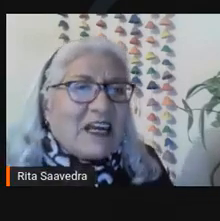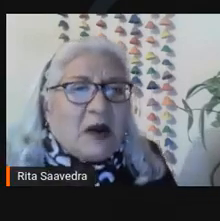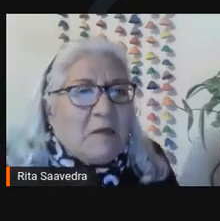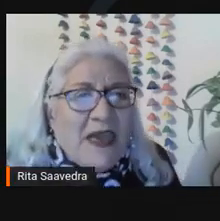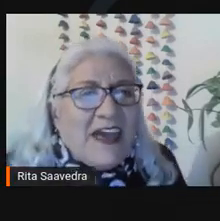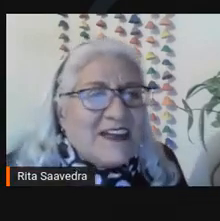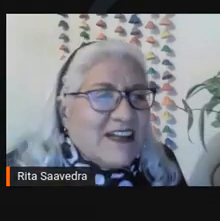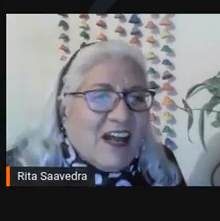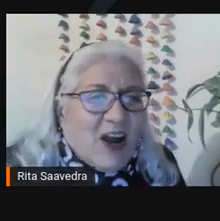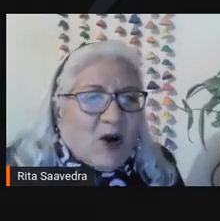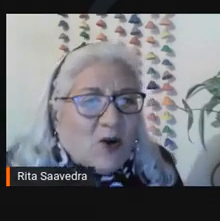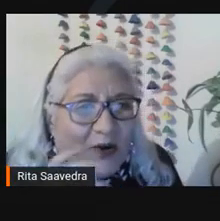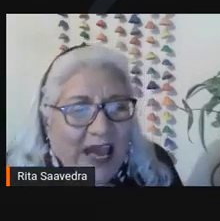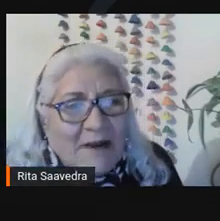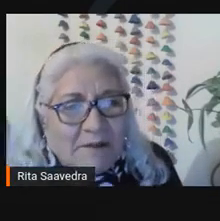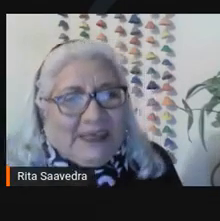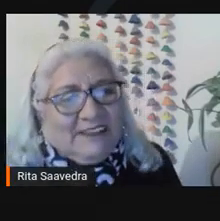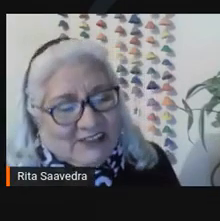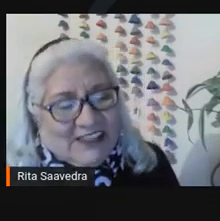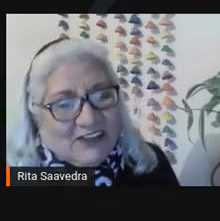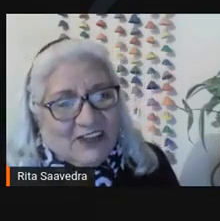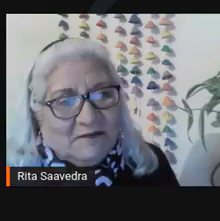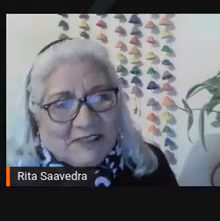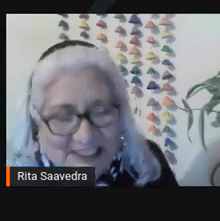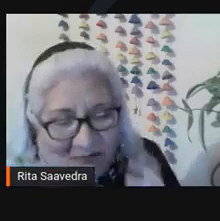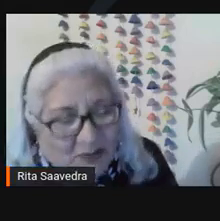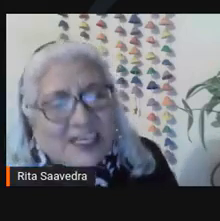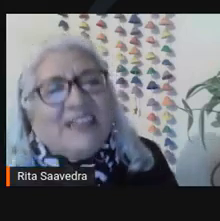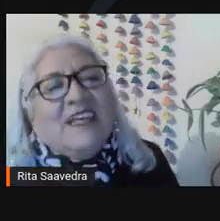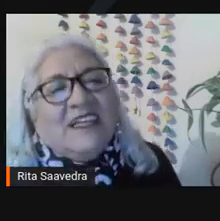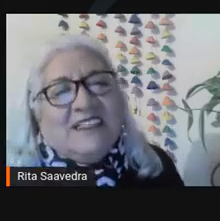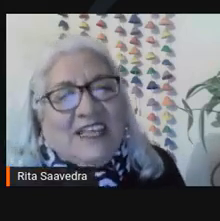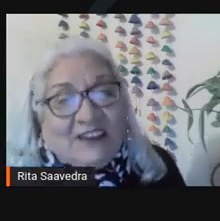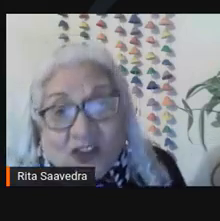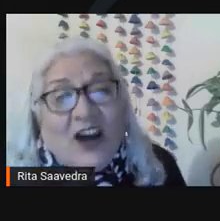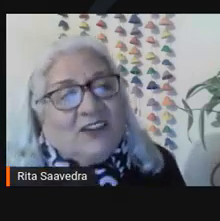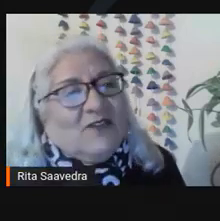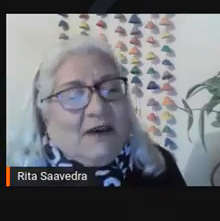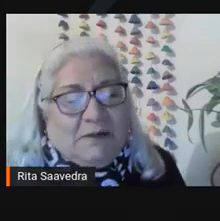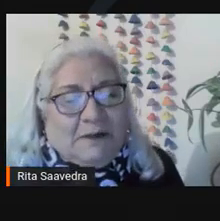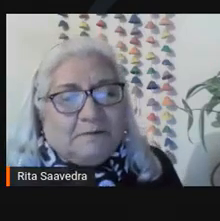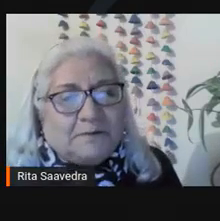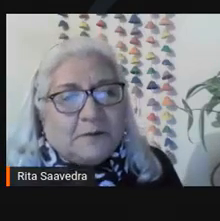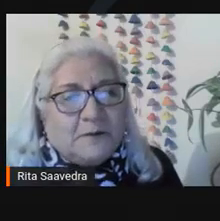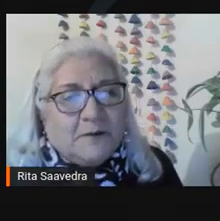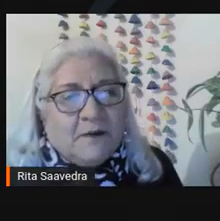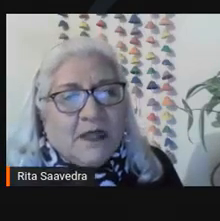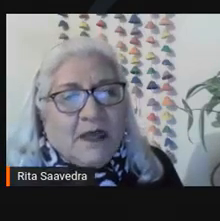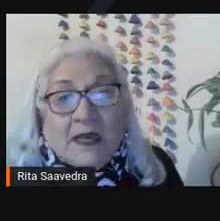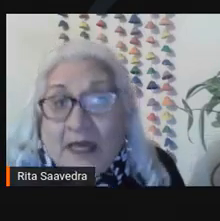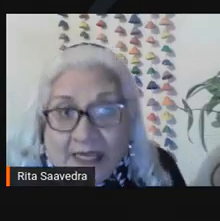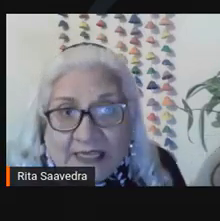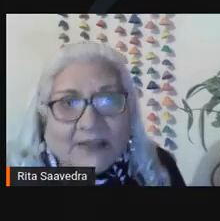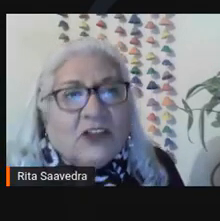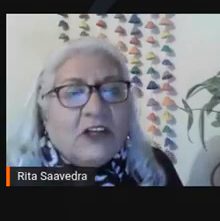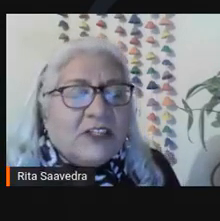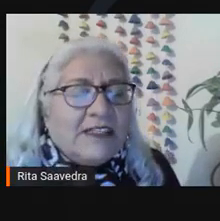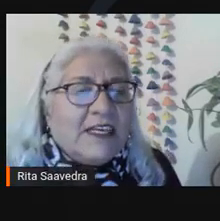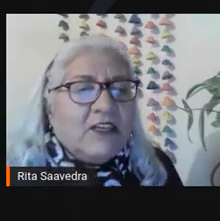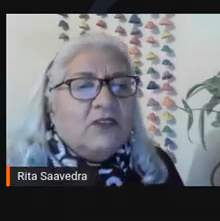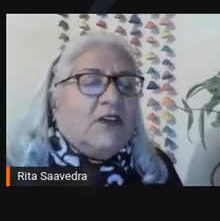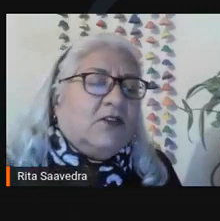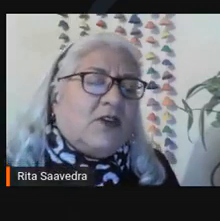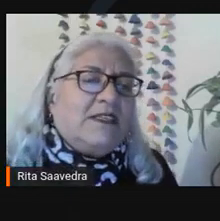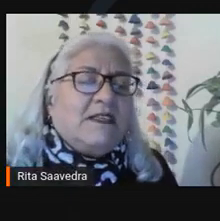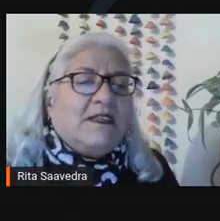¿quién quiere comer un api? ¿No es cierto? Mucha gente se antoja de un api. En el caso de